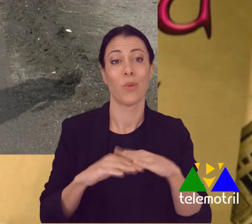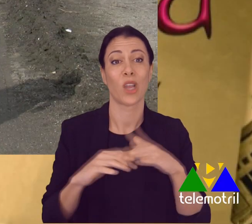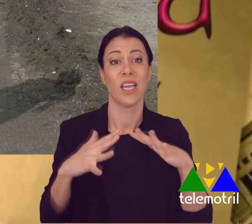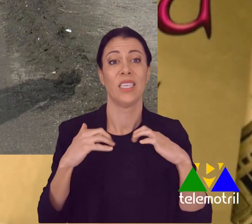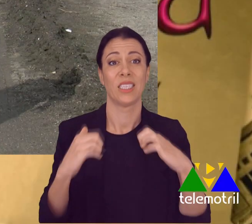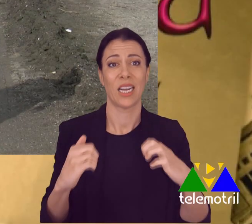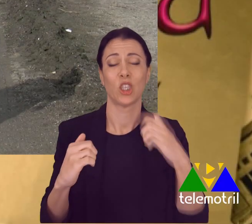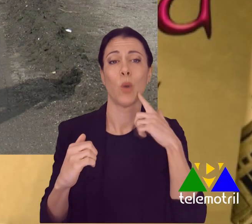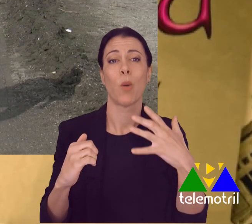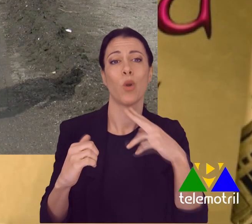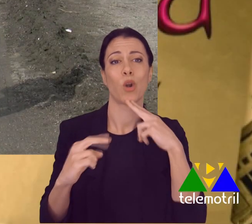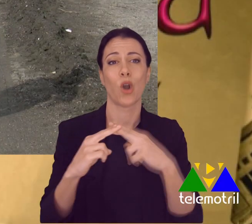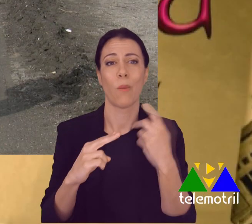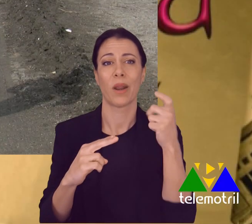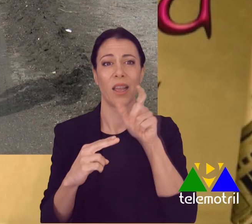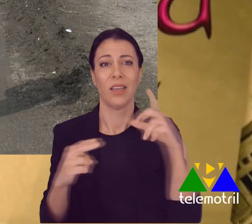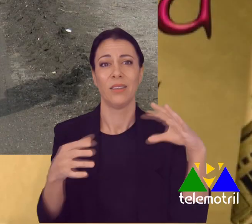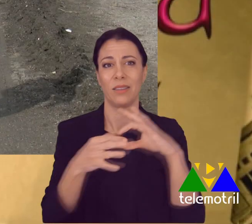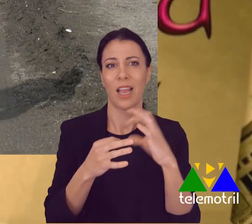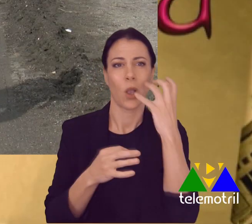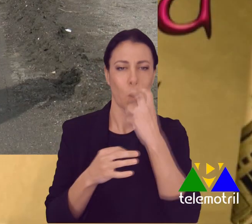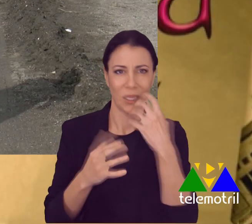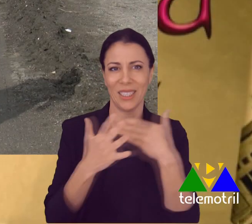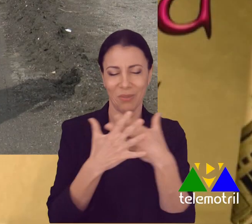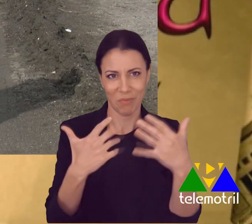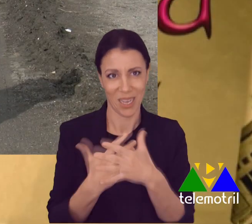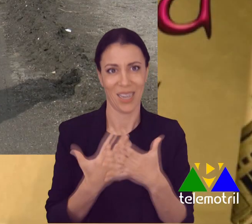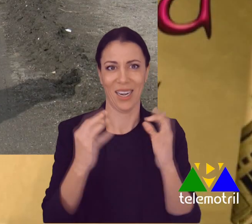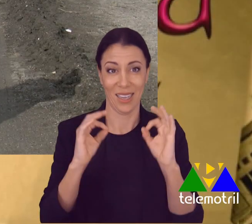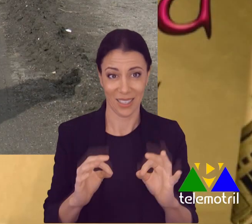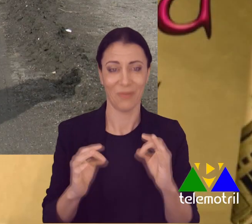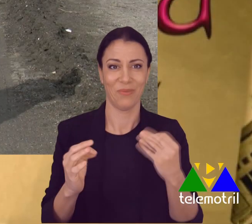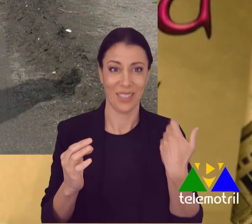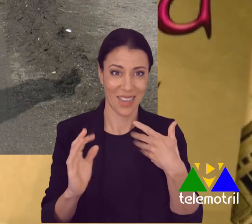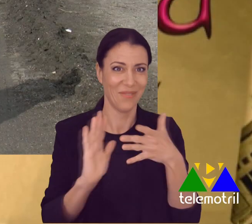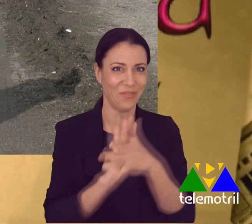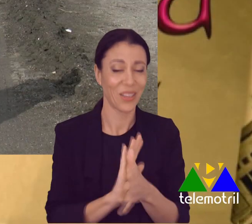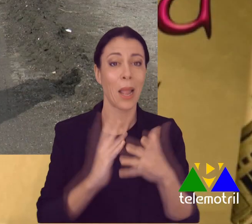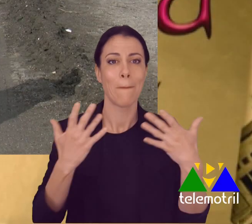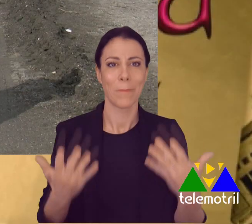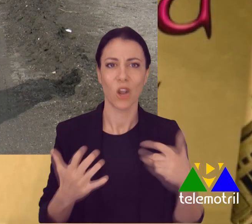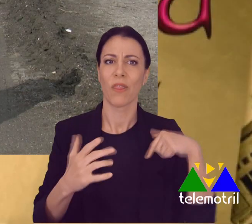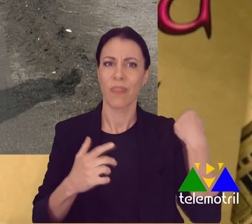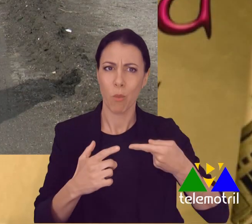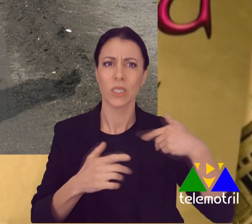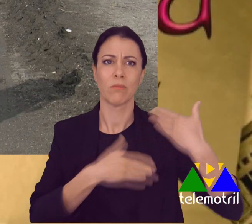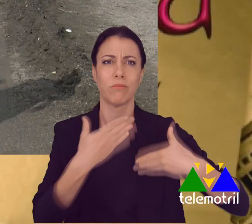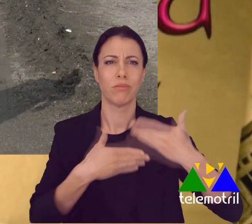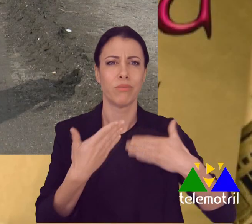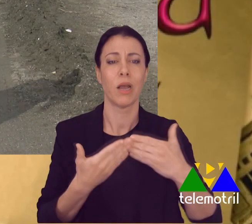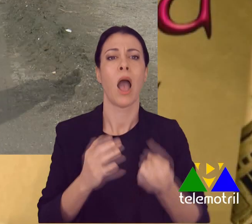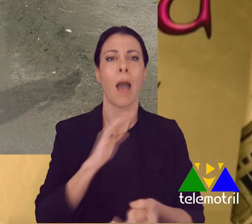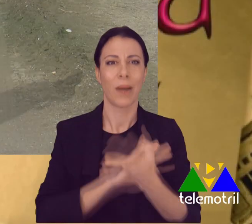senator populus que romanorum, ¿no? Del senado y del pueblo romano. Después se ha modificado, al pasar el tiempo, y aparece otra